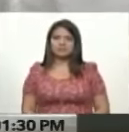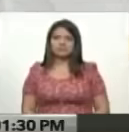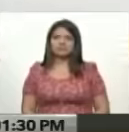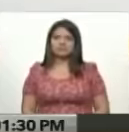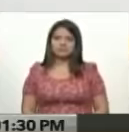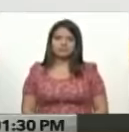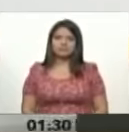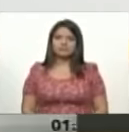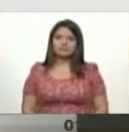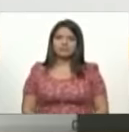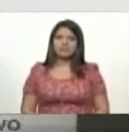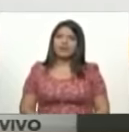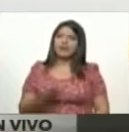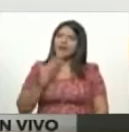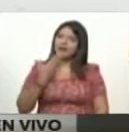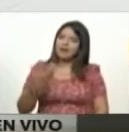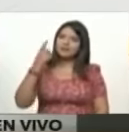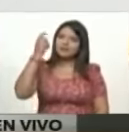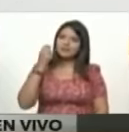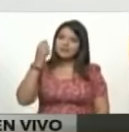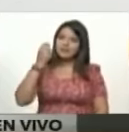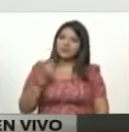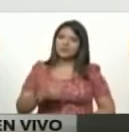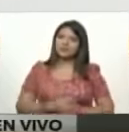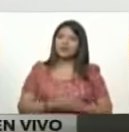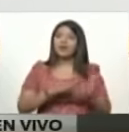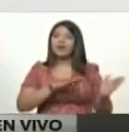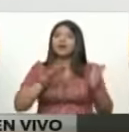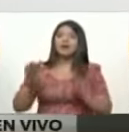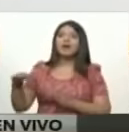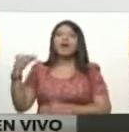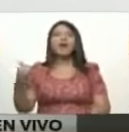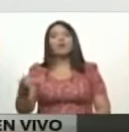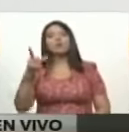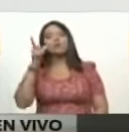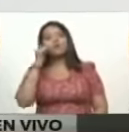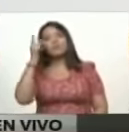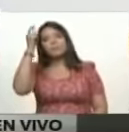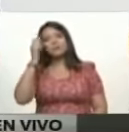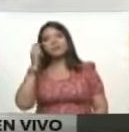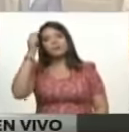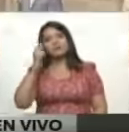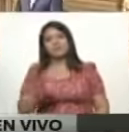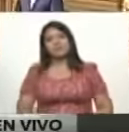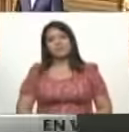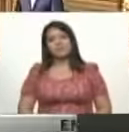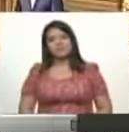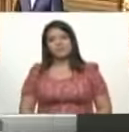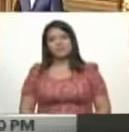Gracias, ciudadano diputado. Tiene la palabra el diputado Américo de Gracia.